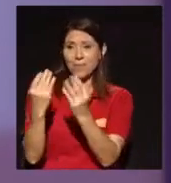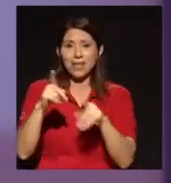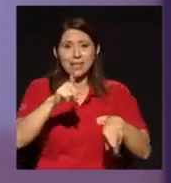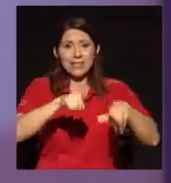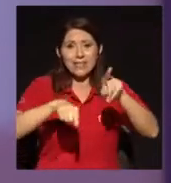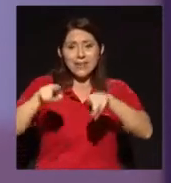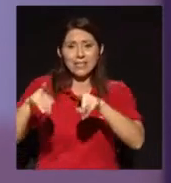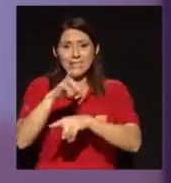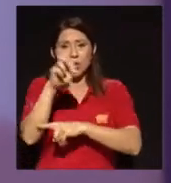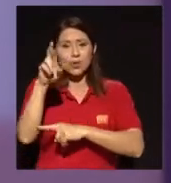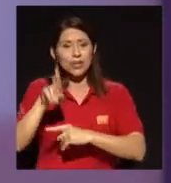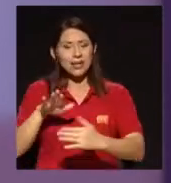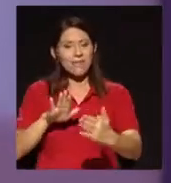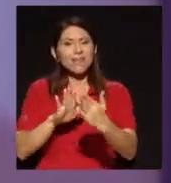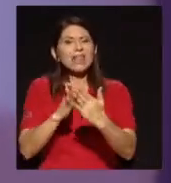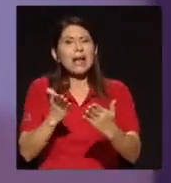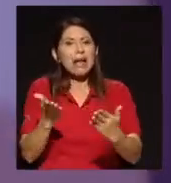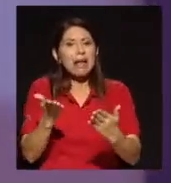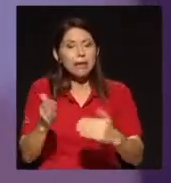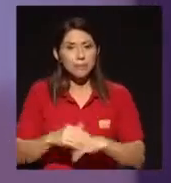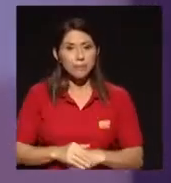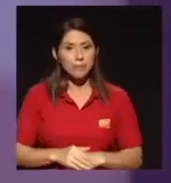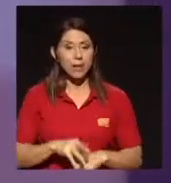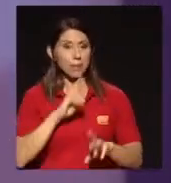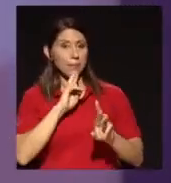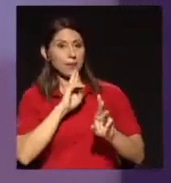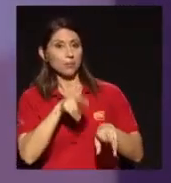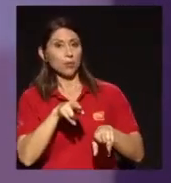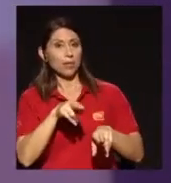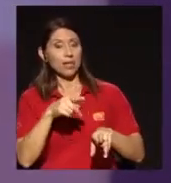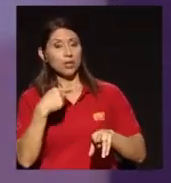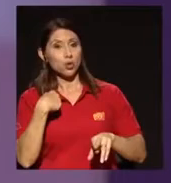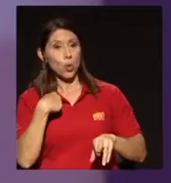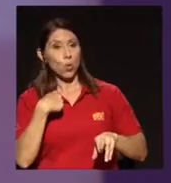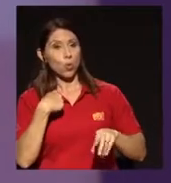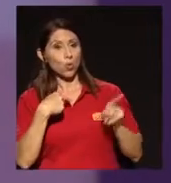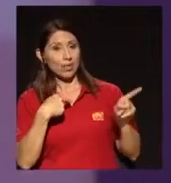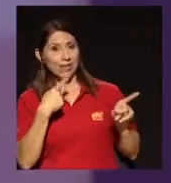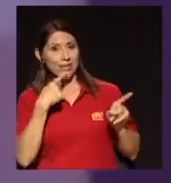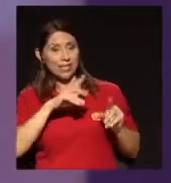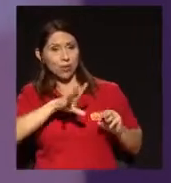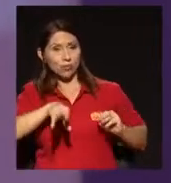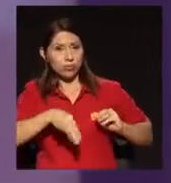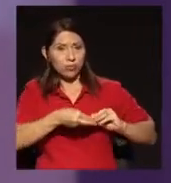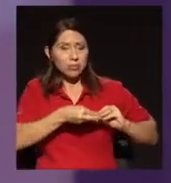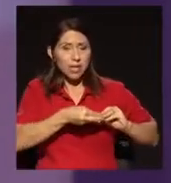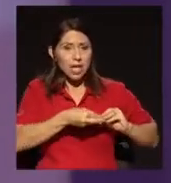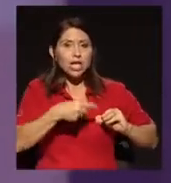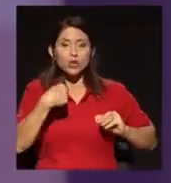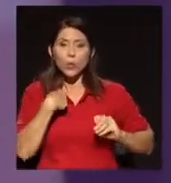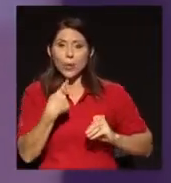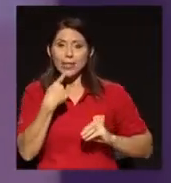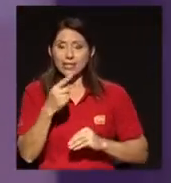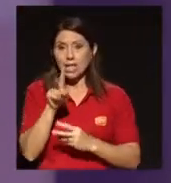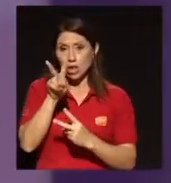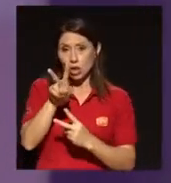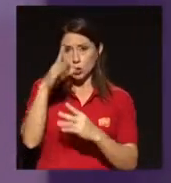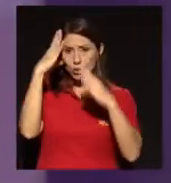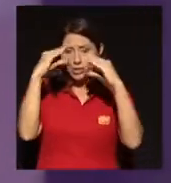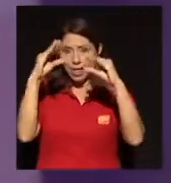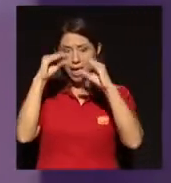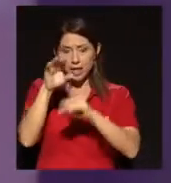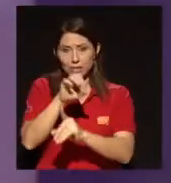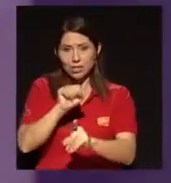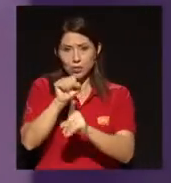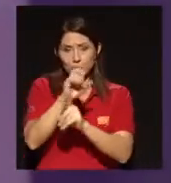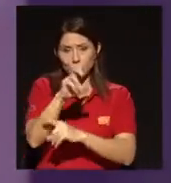Rica? Mira, y para responderte voy a complementar lo que estaba diciendo Nancy y voy a darte dos datos de la situación en Costa Rica,